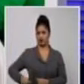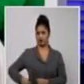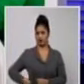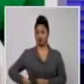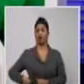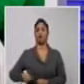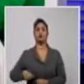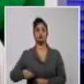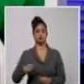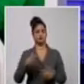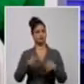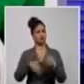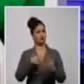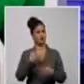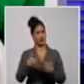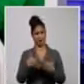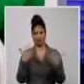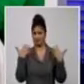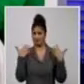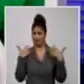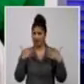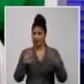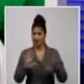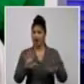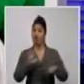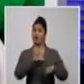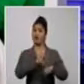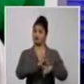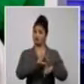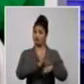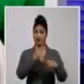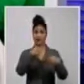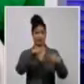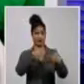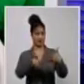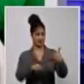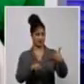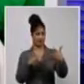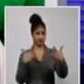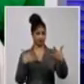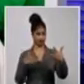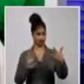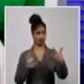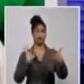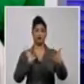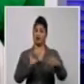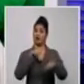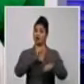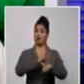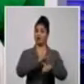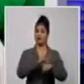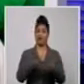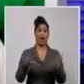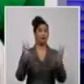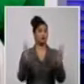hepática, realmente muy vulnerable las enfermedades de las cuales padecía,